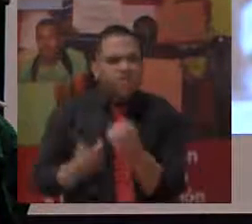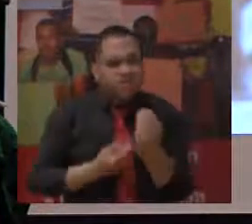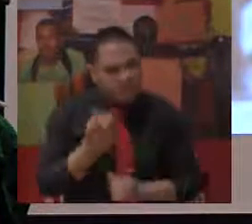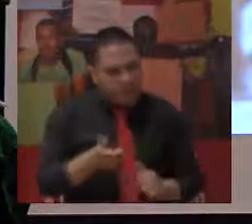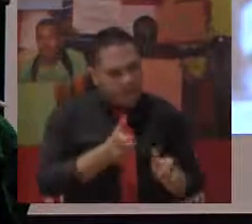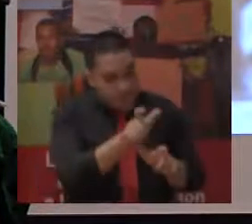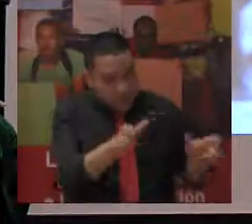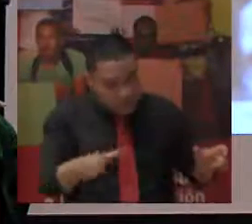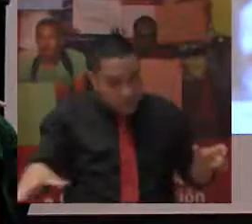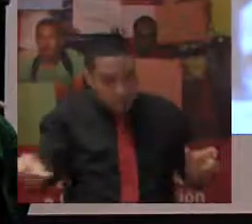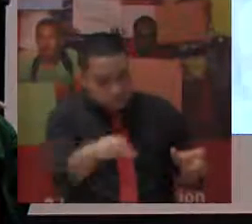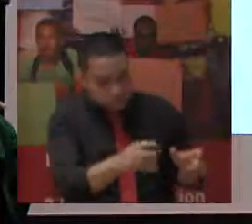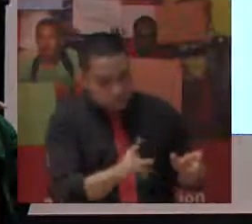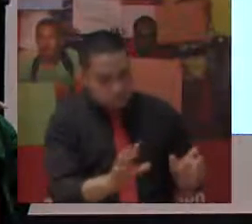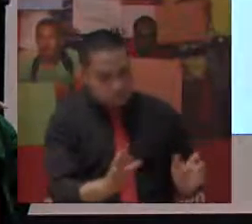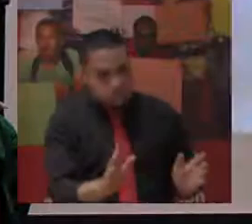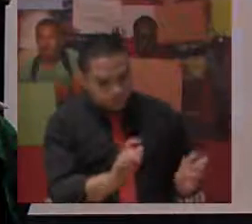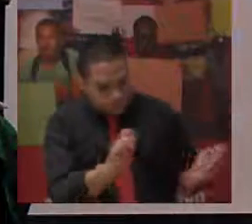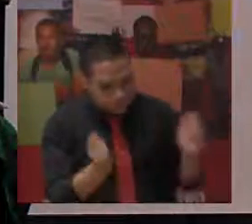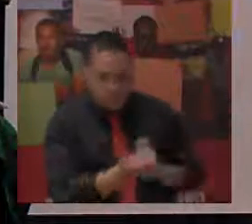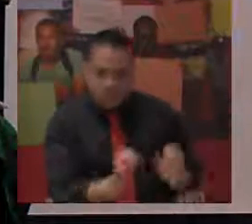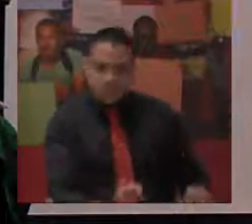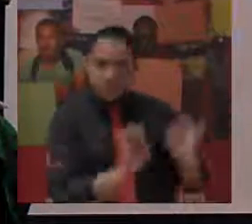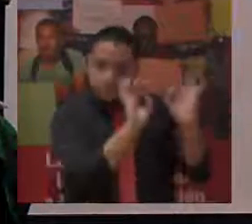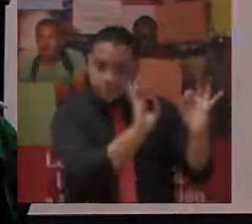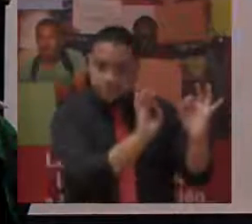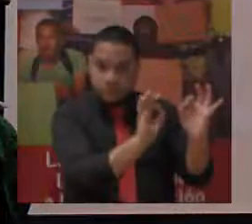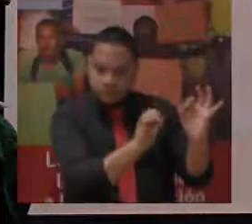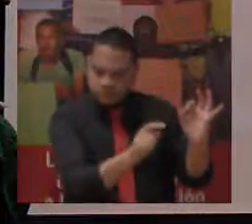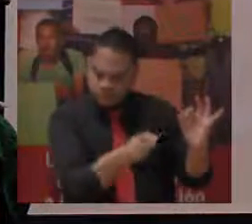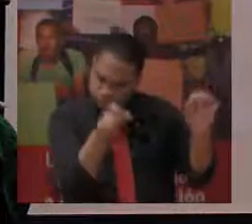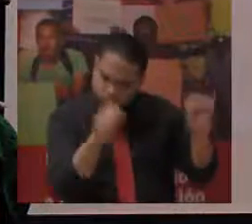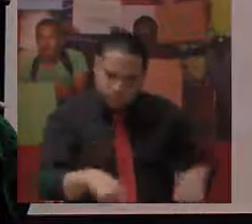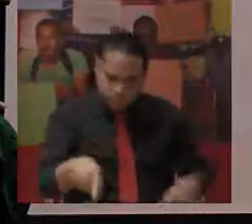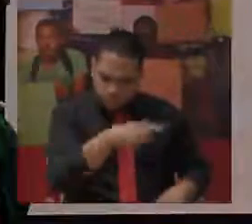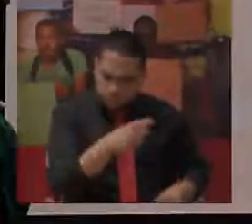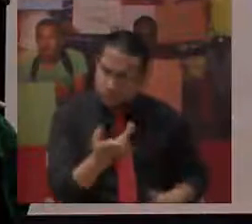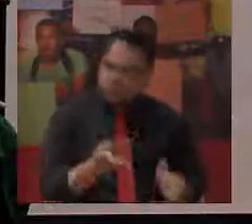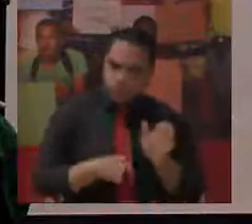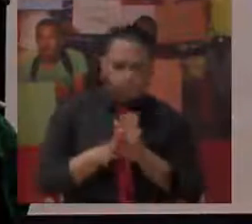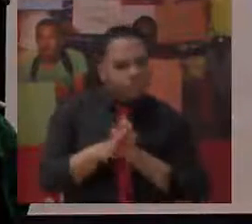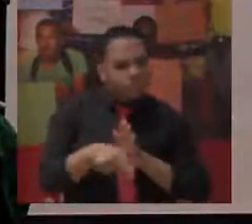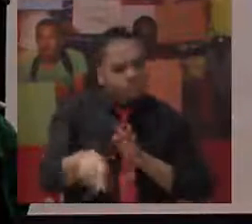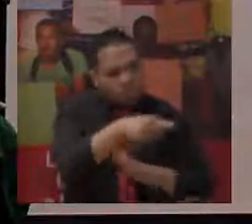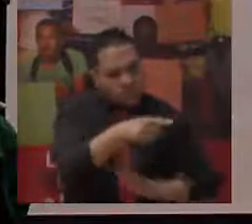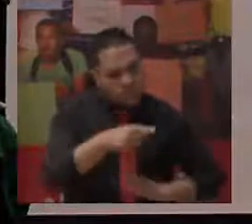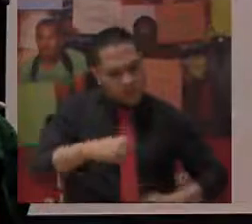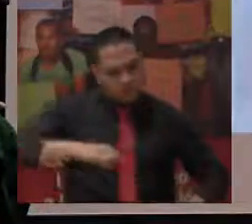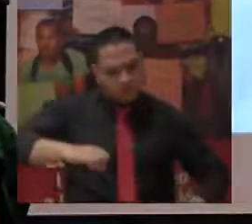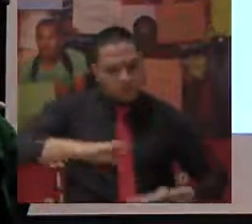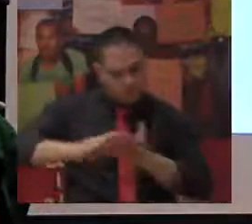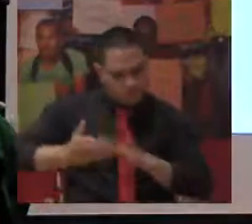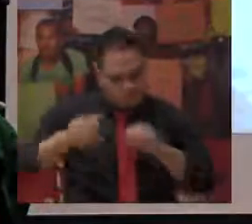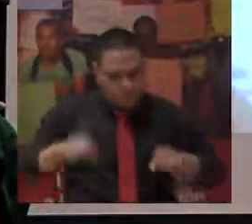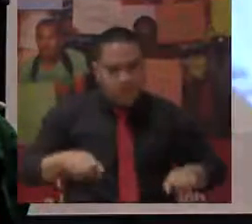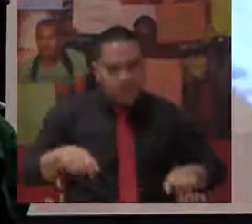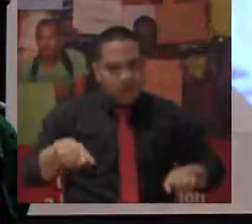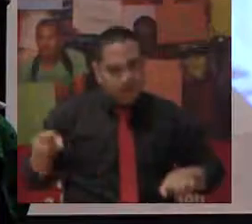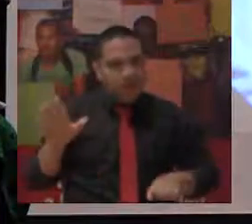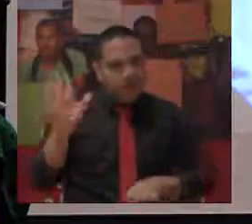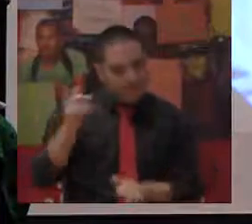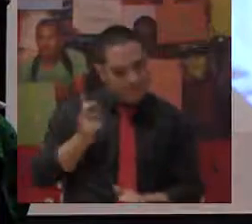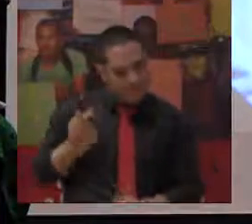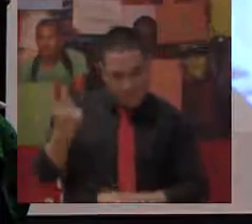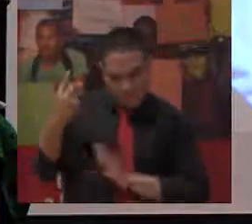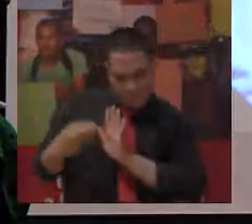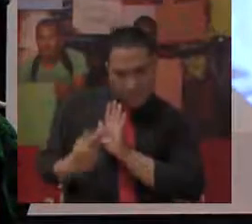pero sobre todo los obliga a creer que ellos pueden ser los autodeterminadores de un proyecto de vida, lejos de